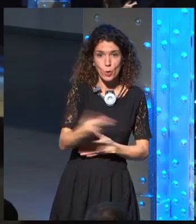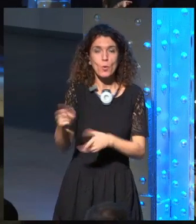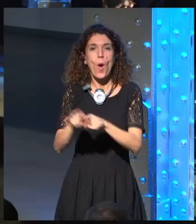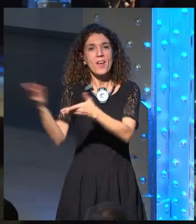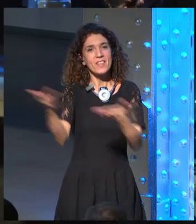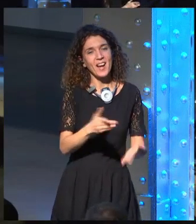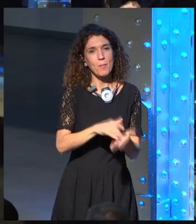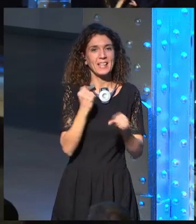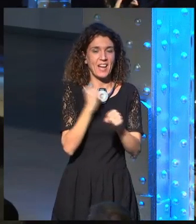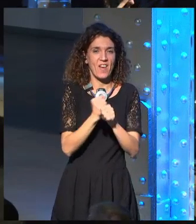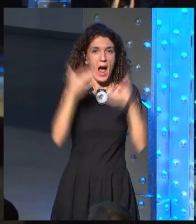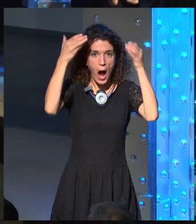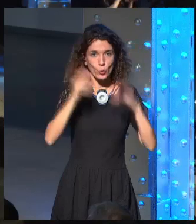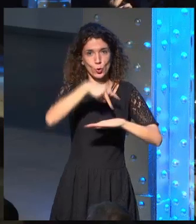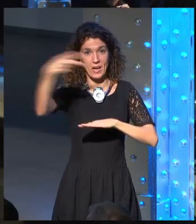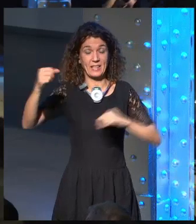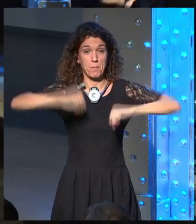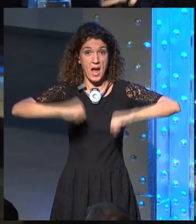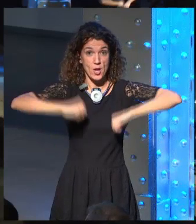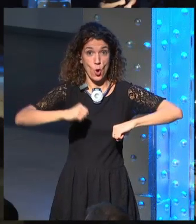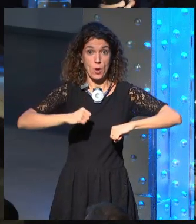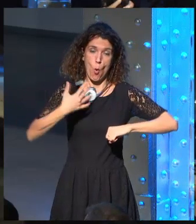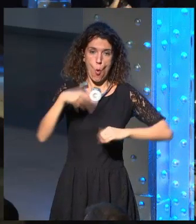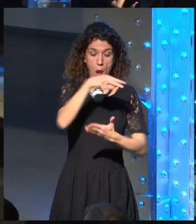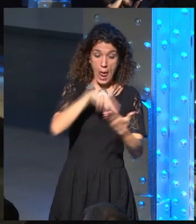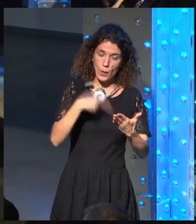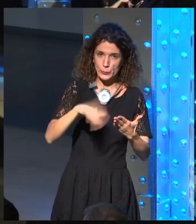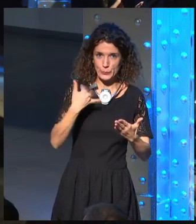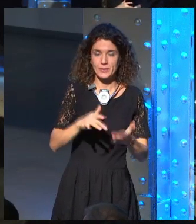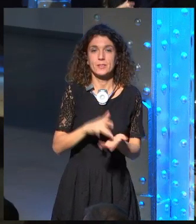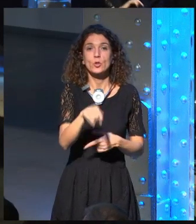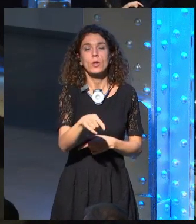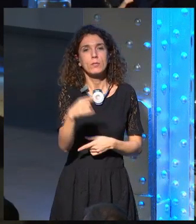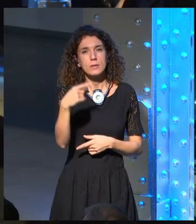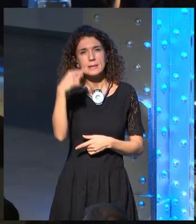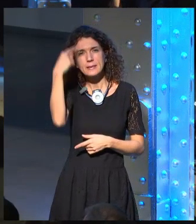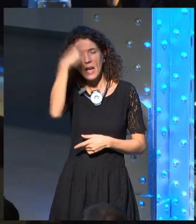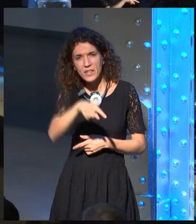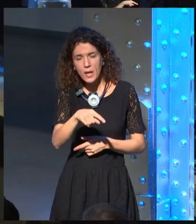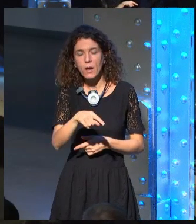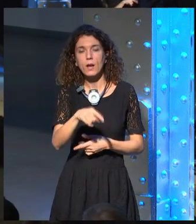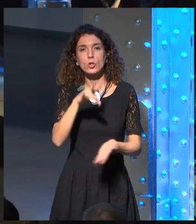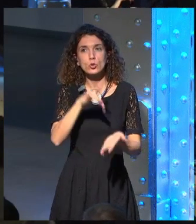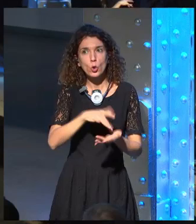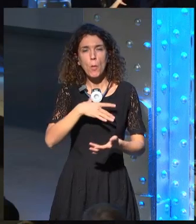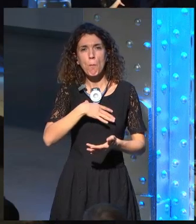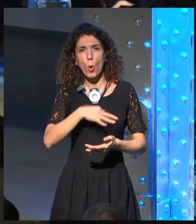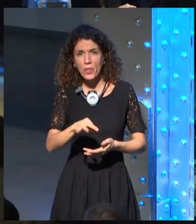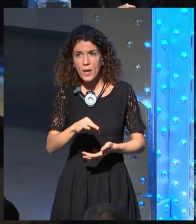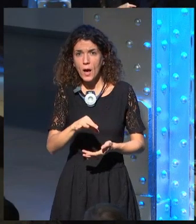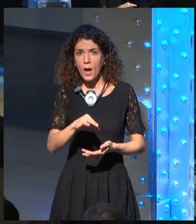a que sean astronautas de mayores a los niños después de haber leído estos párrafos. ¿Usted era consciente de que esto le podía